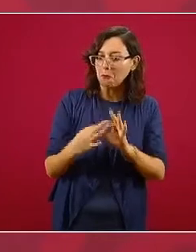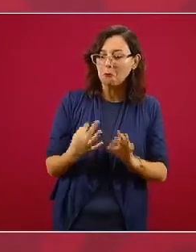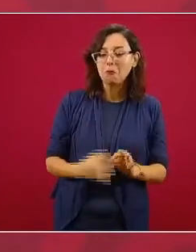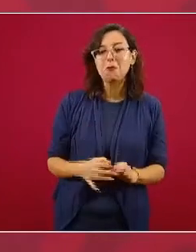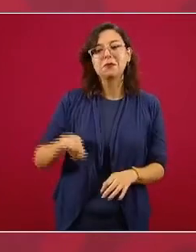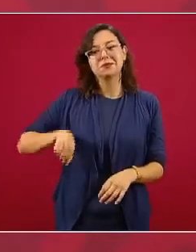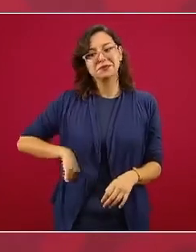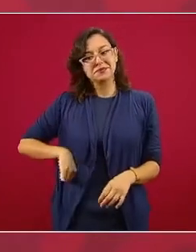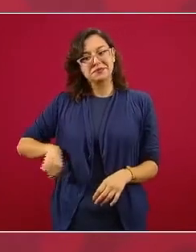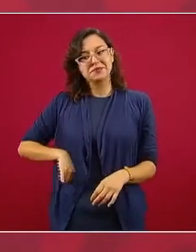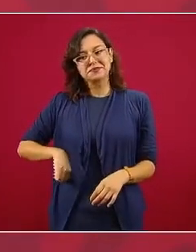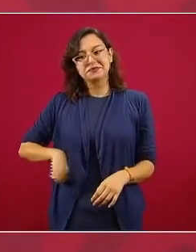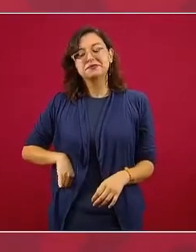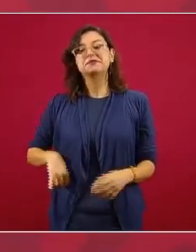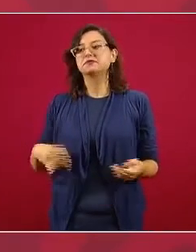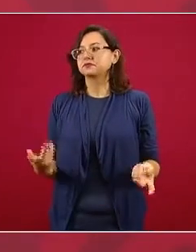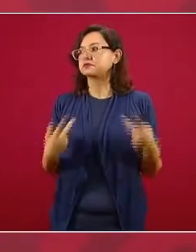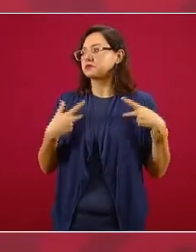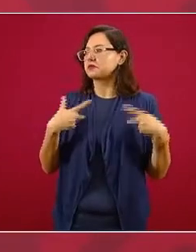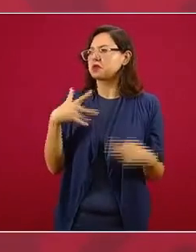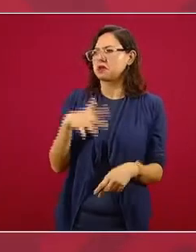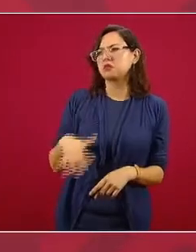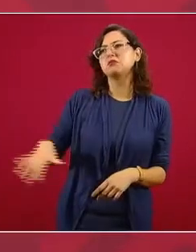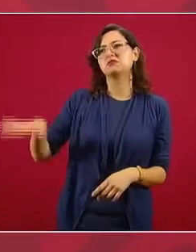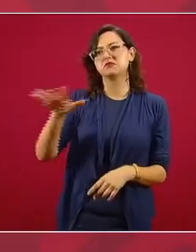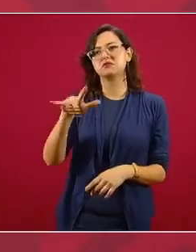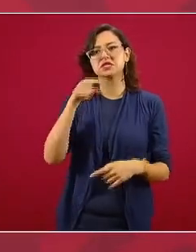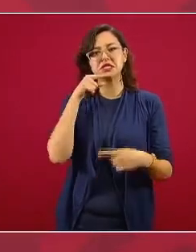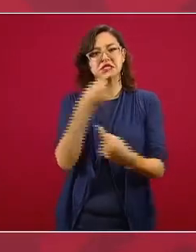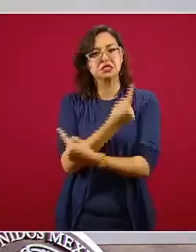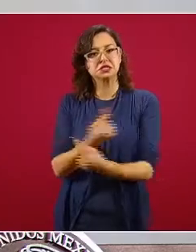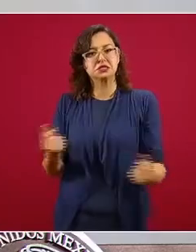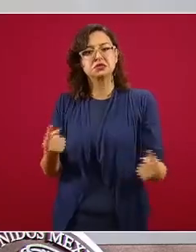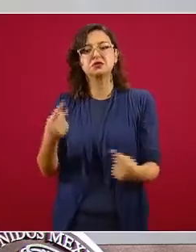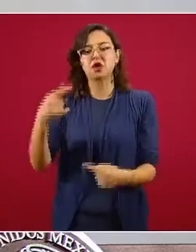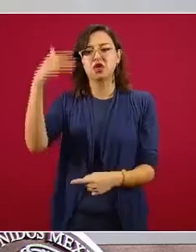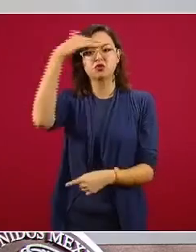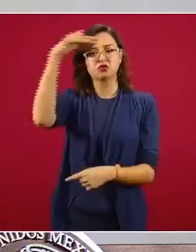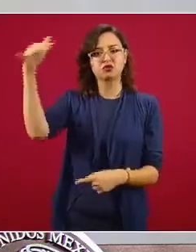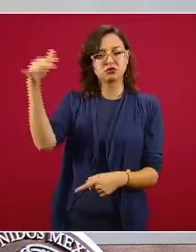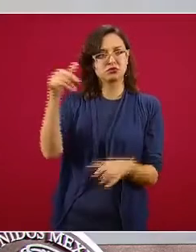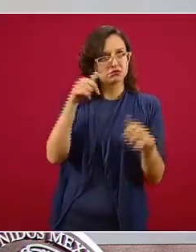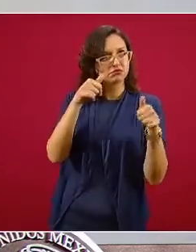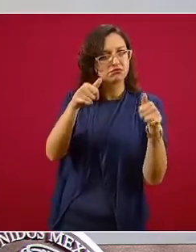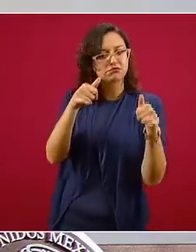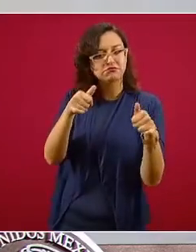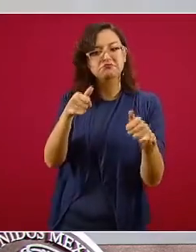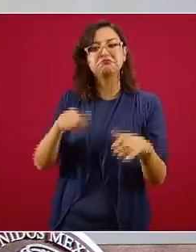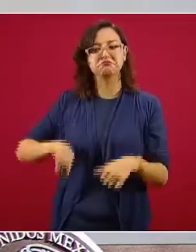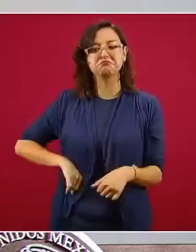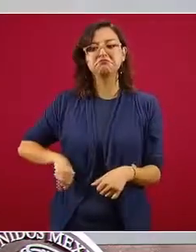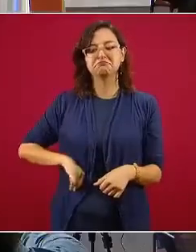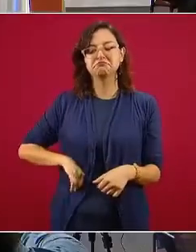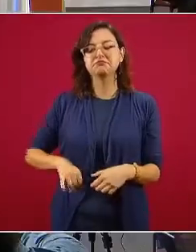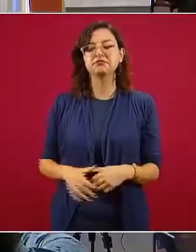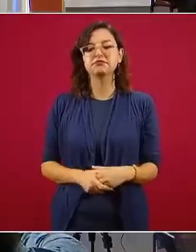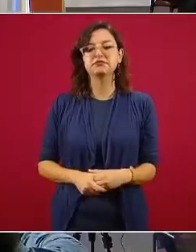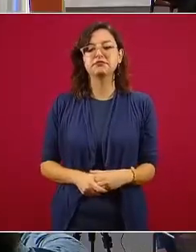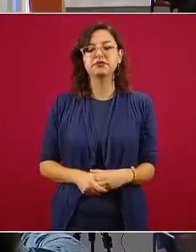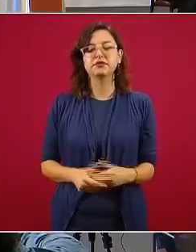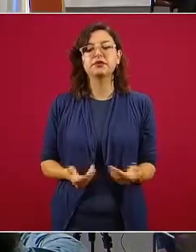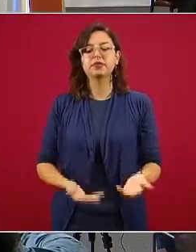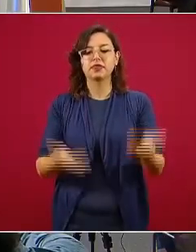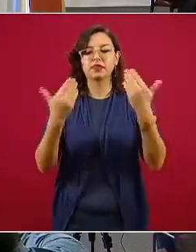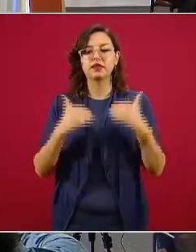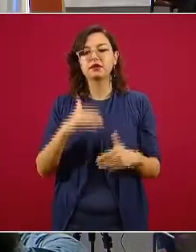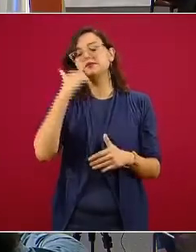interesantes y creo que de interés público para la infancia y también para la adultez. Ahora lo que queremos compartir